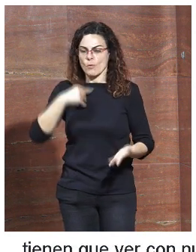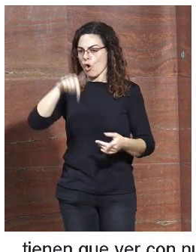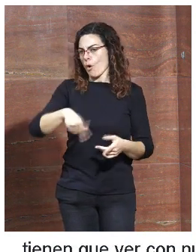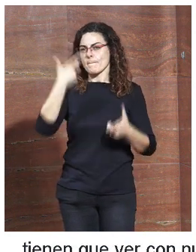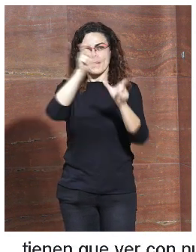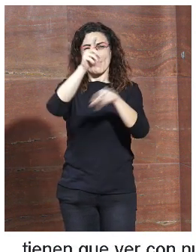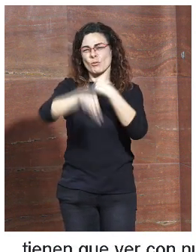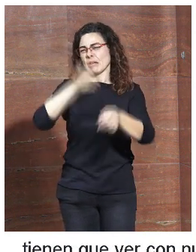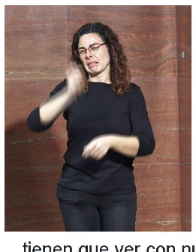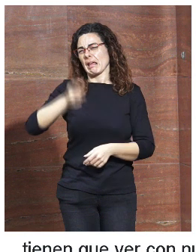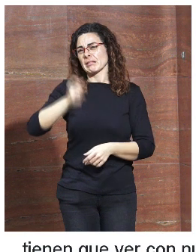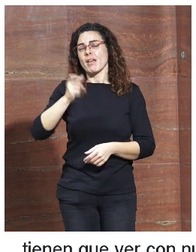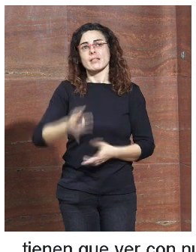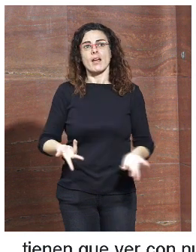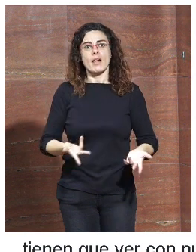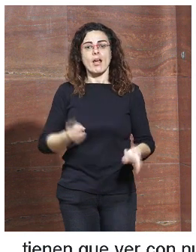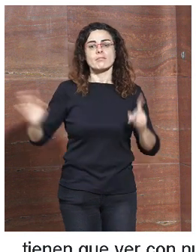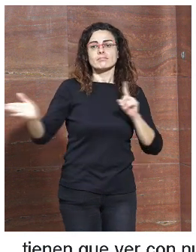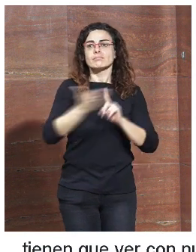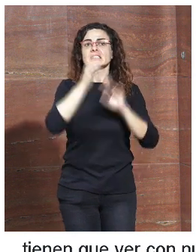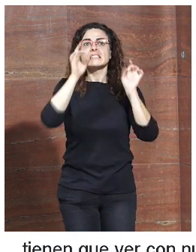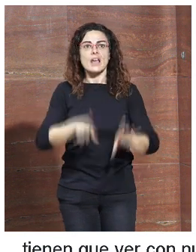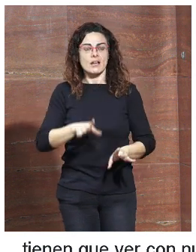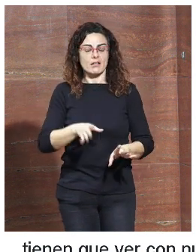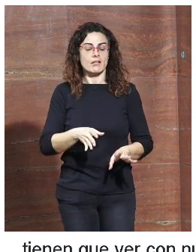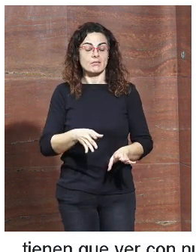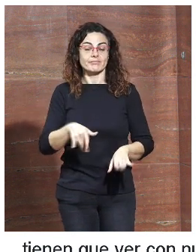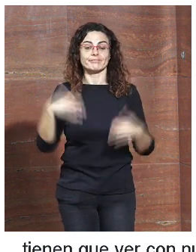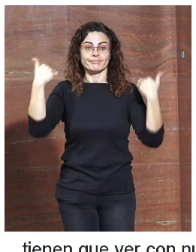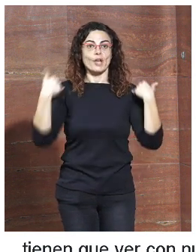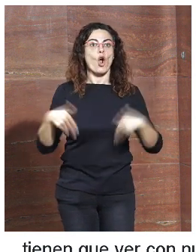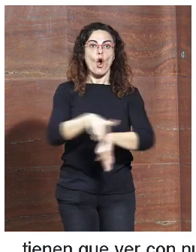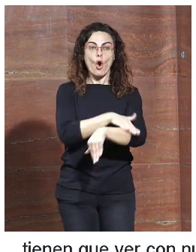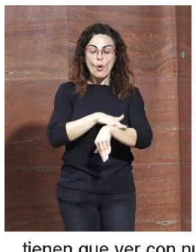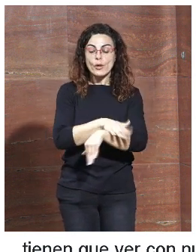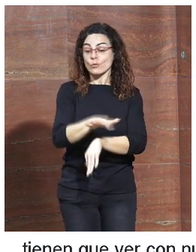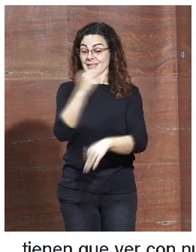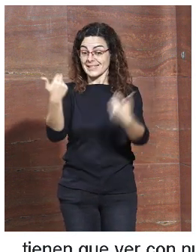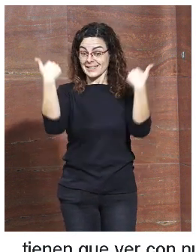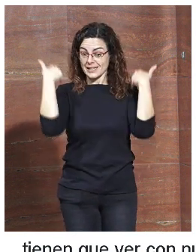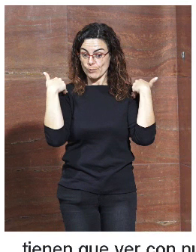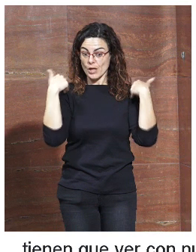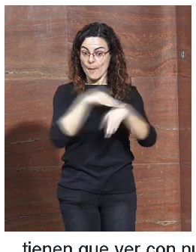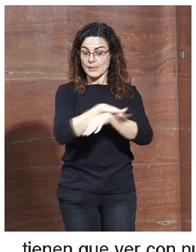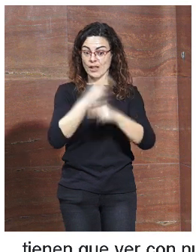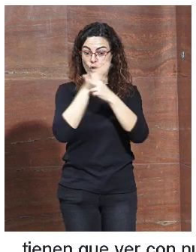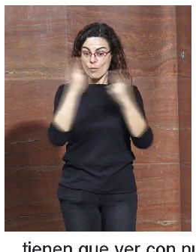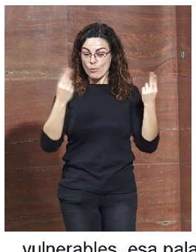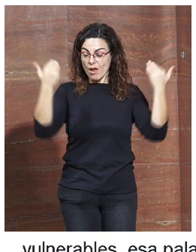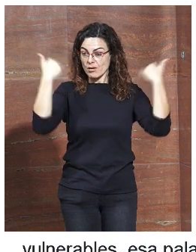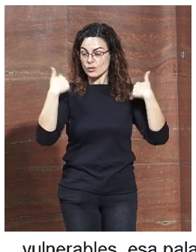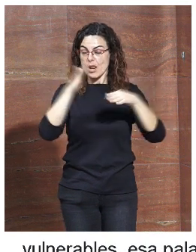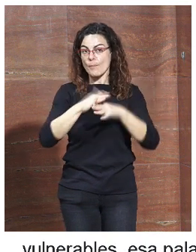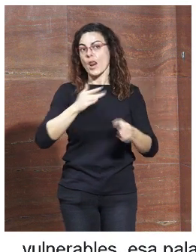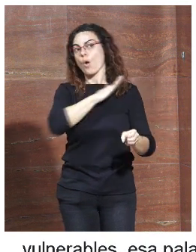utilizamos tanto, tienen que detectarlas los gobiernos y tienen que hacerse cargo de ellas las administraciones públicas.